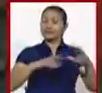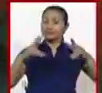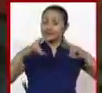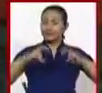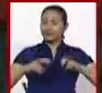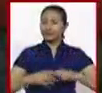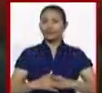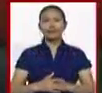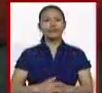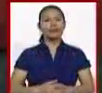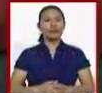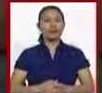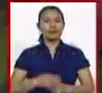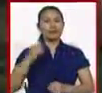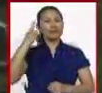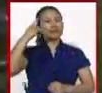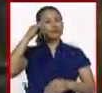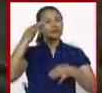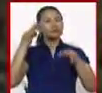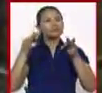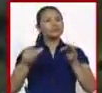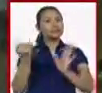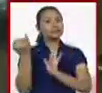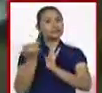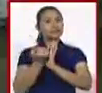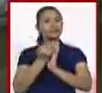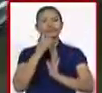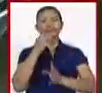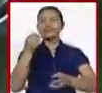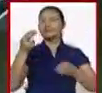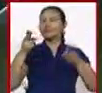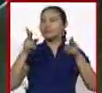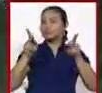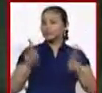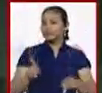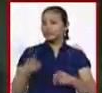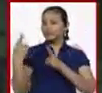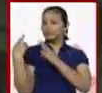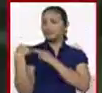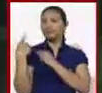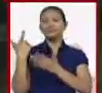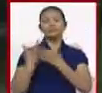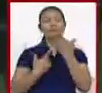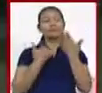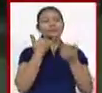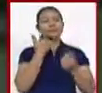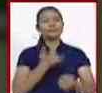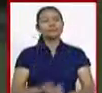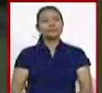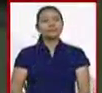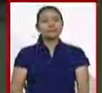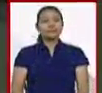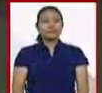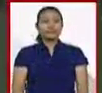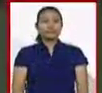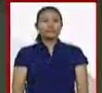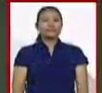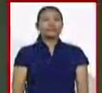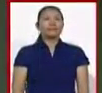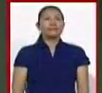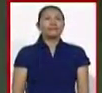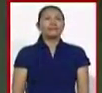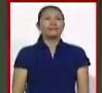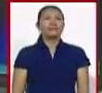las investigaciones pertinentes para poder identificar al conductor de la grúa y determinar qué habría ocurrido exactamente.